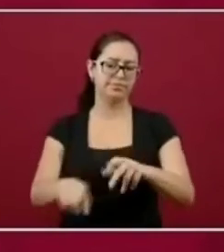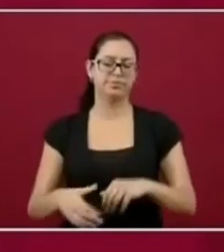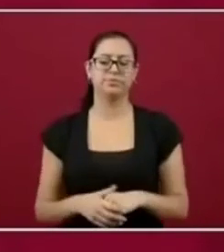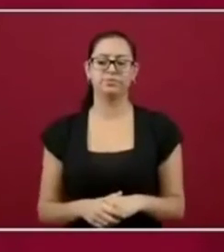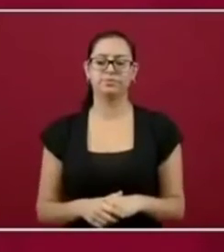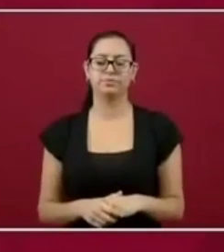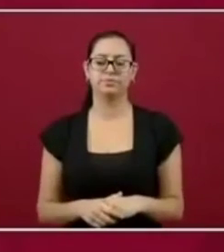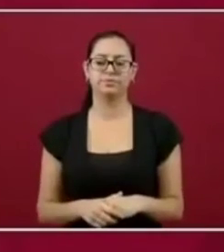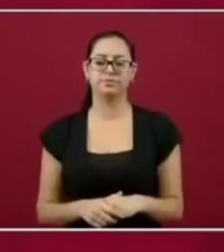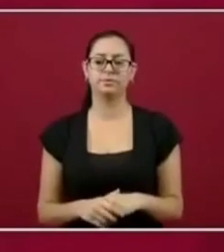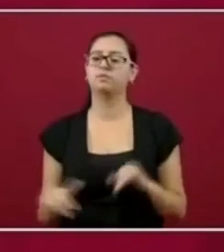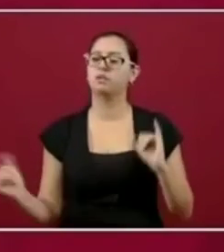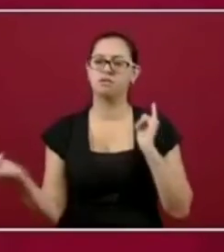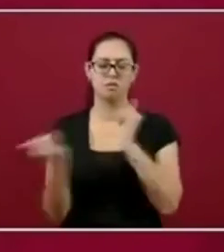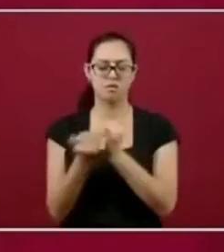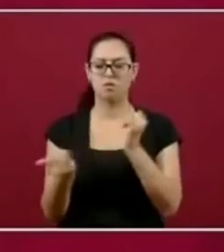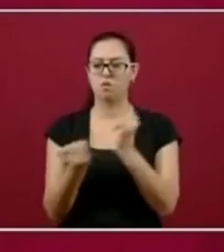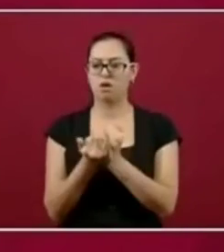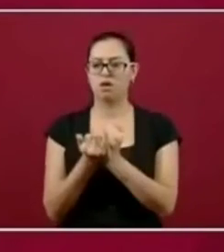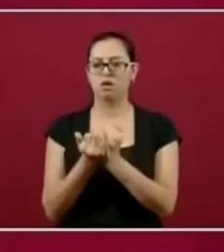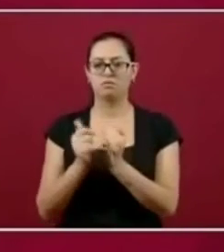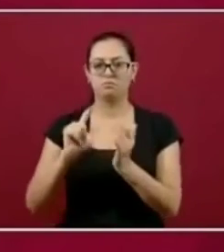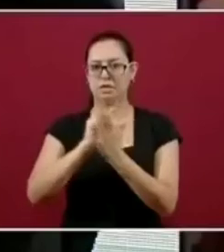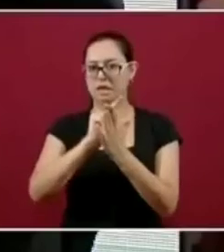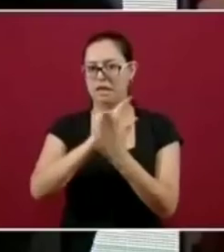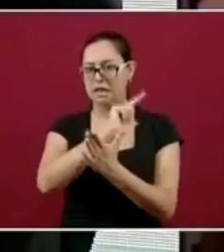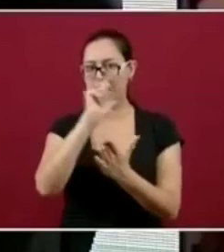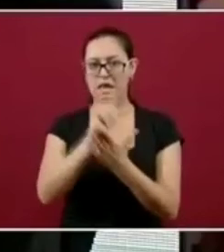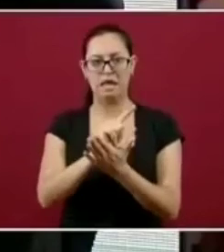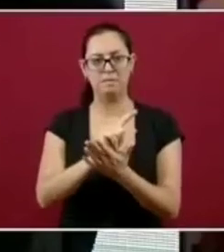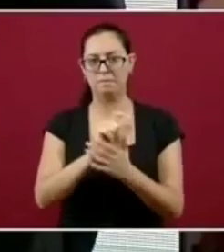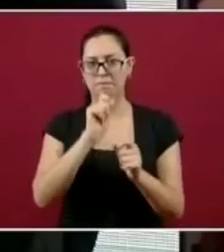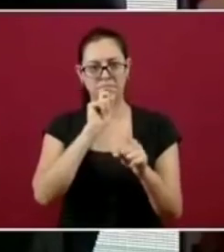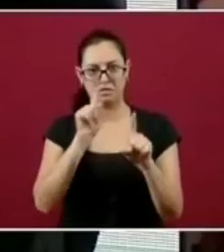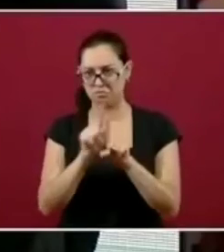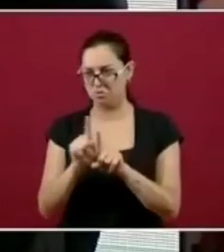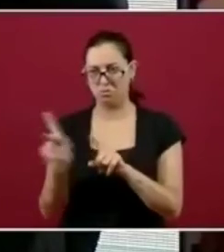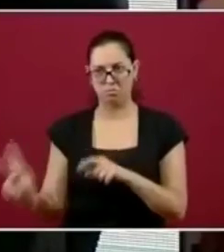que como está establecido en la ley, se va a hacer en todo el país.